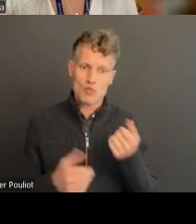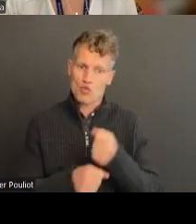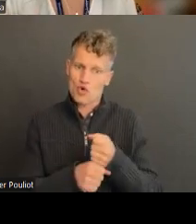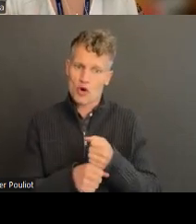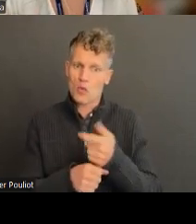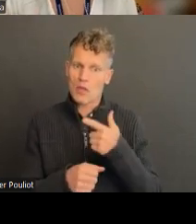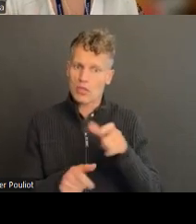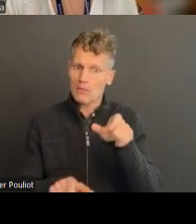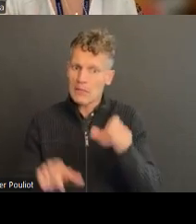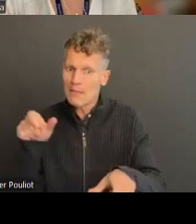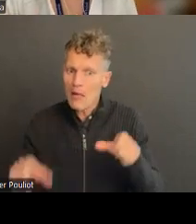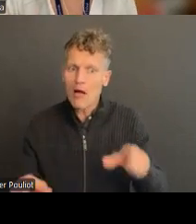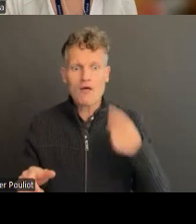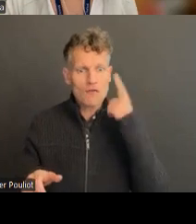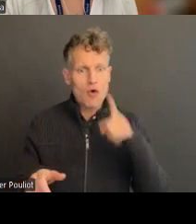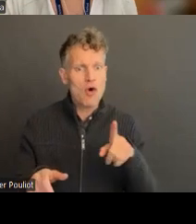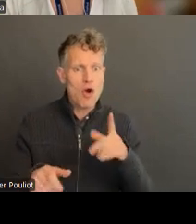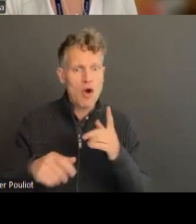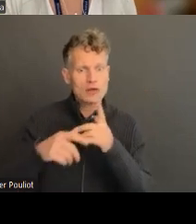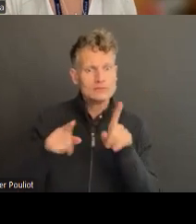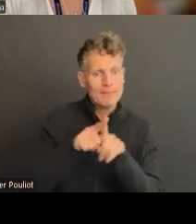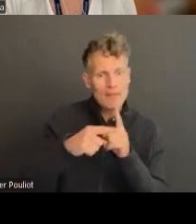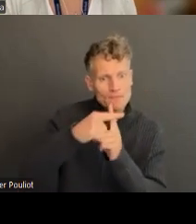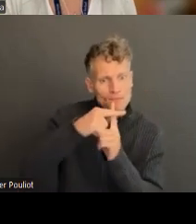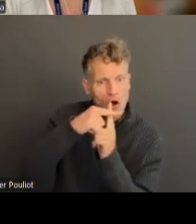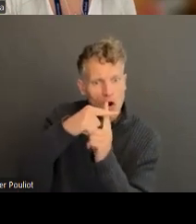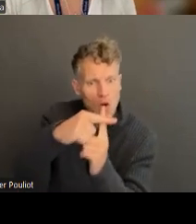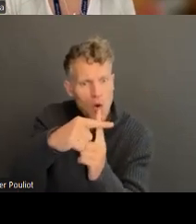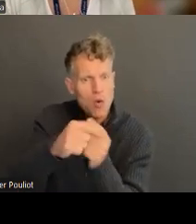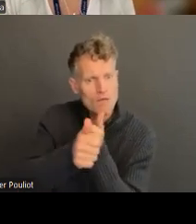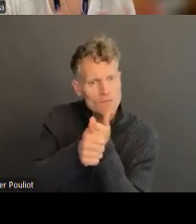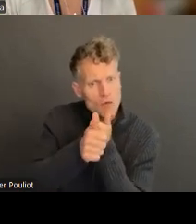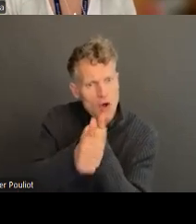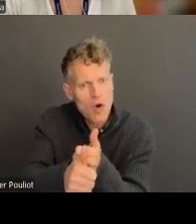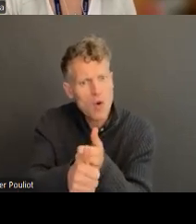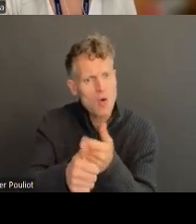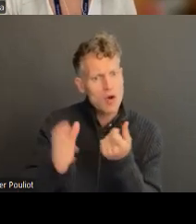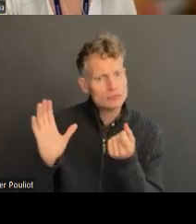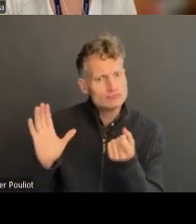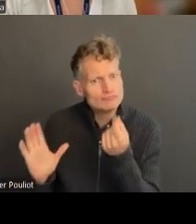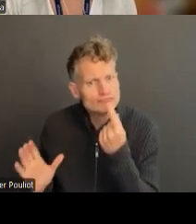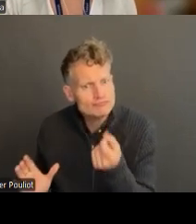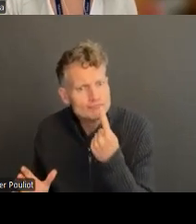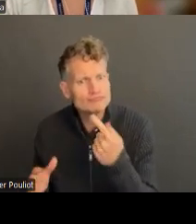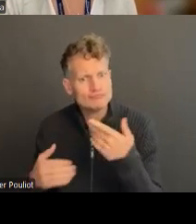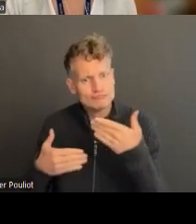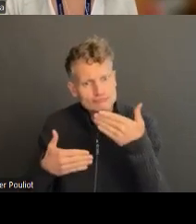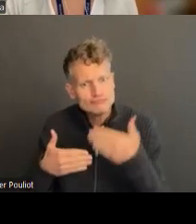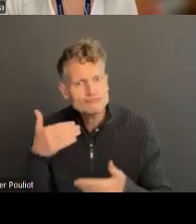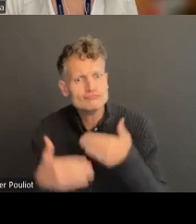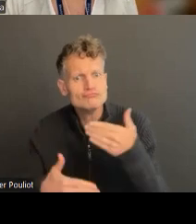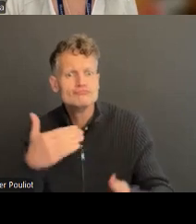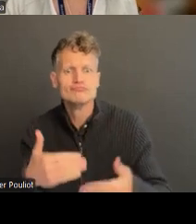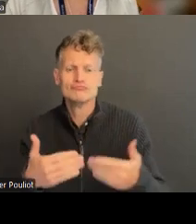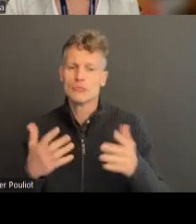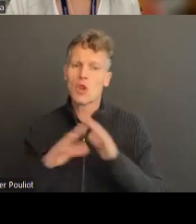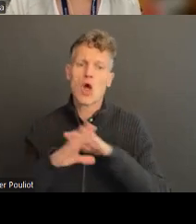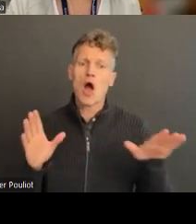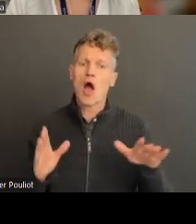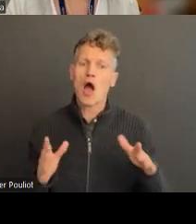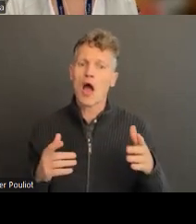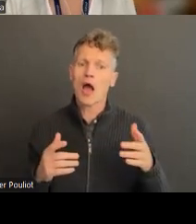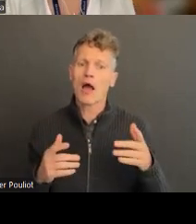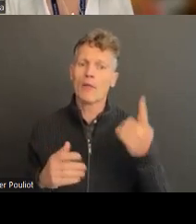ser aceptables, van a ser efectivos, ¿cierto? Y que estos tratamientos están siendo estandarizados, ¿cierto?